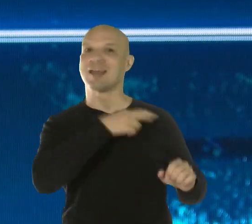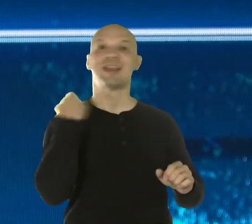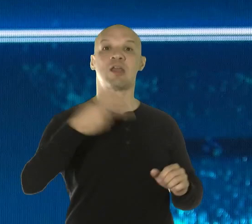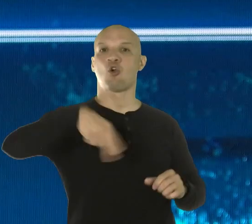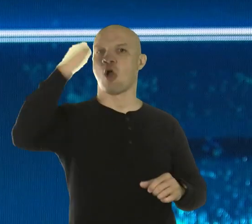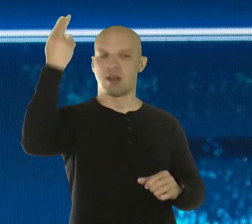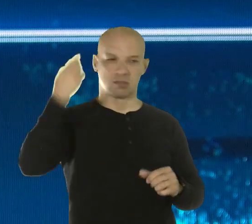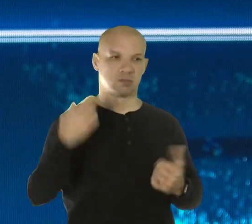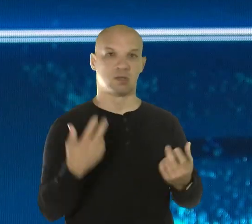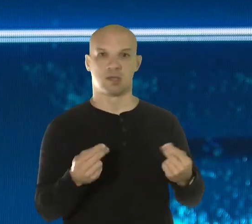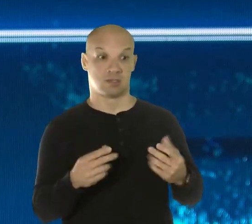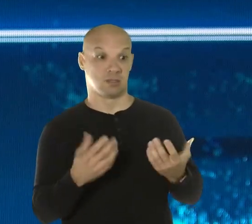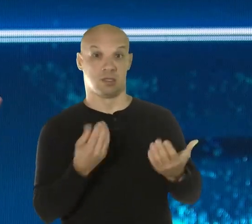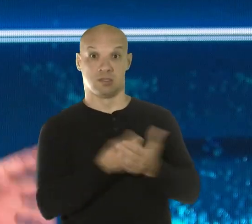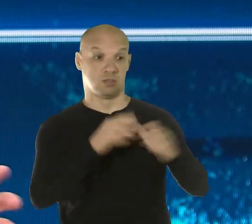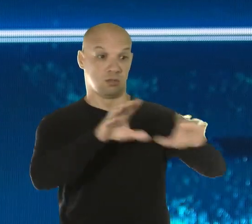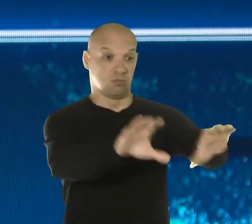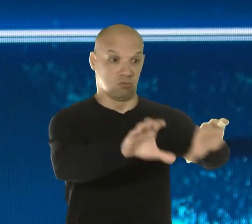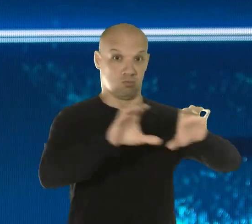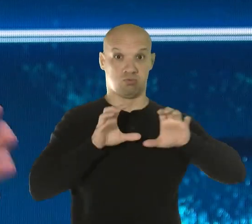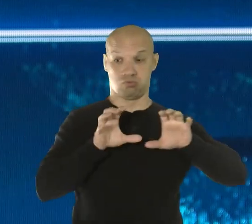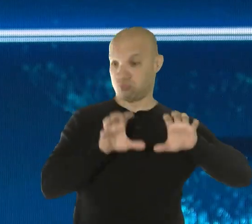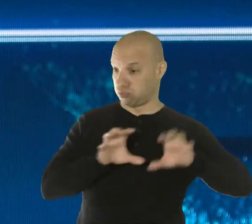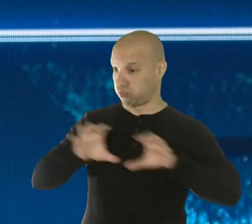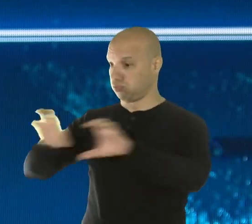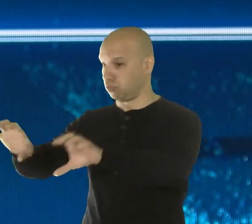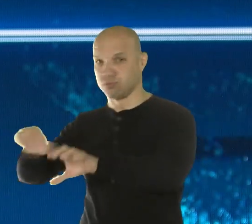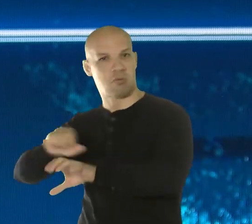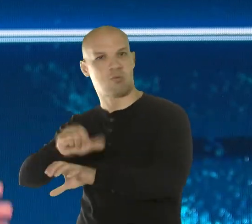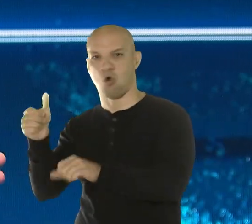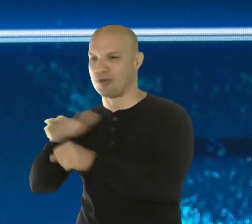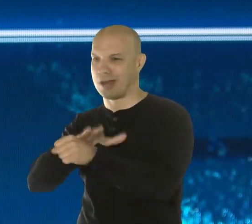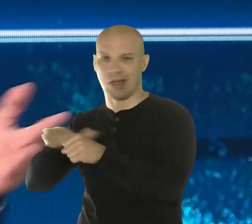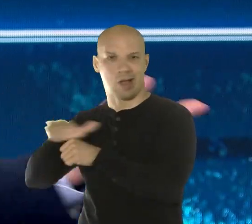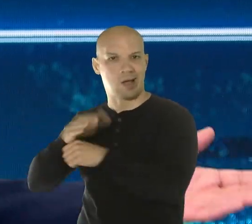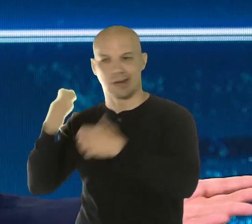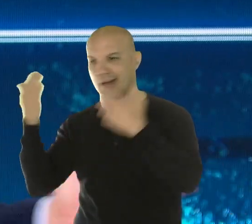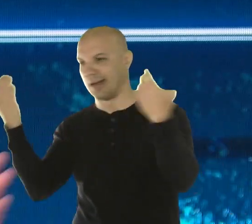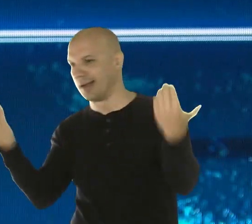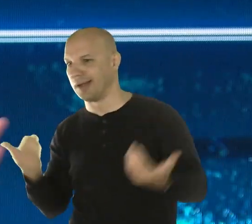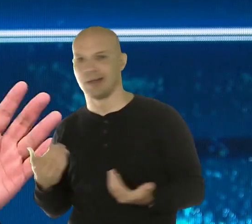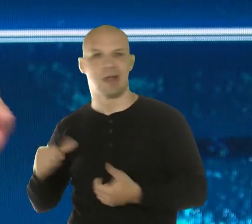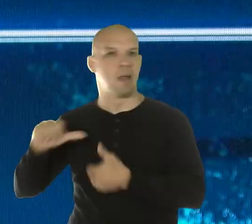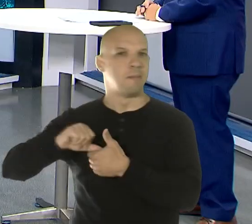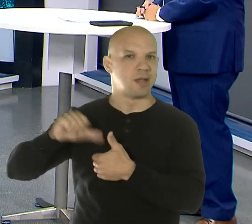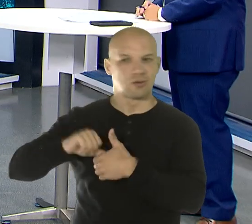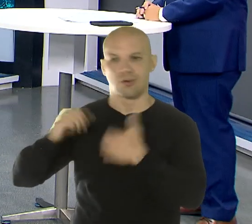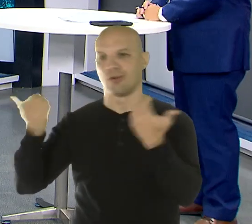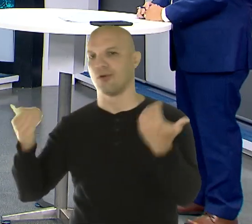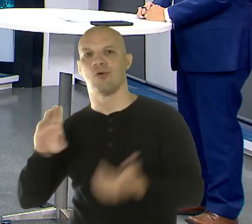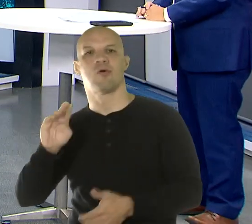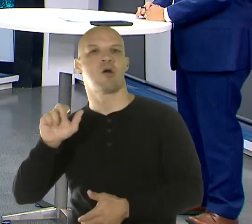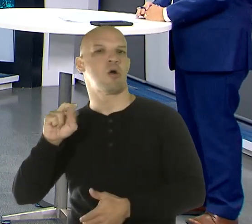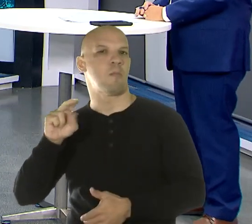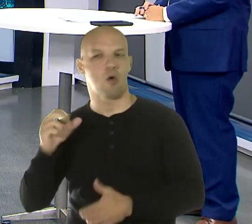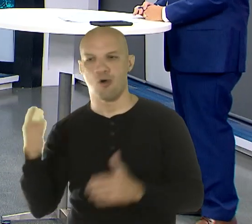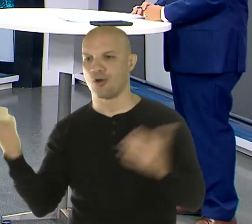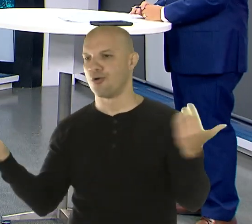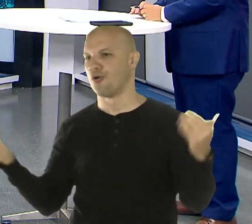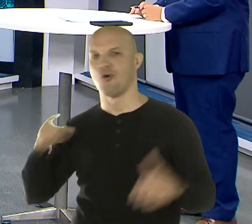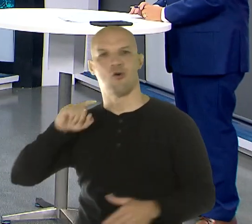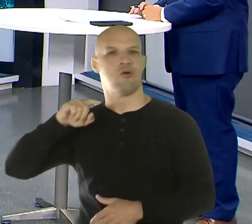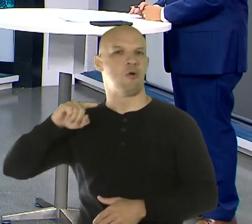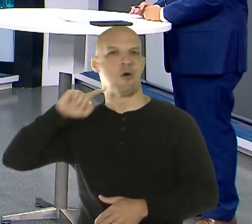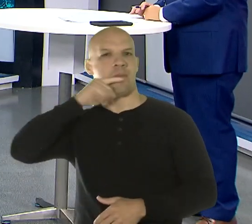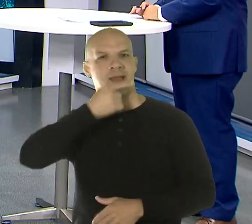lo ponen en otras áreas como commodities, oro, petróleo, maíz, o en bonos del gobierno de los Estados Unidos, Treasury Bills o lo que